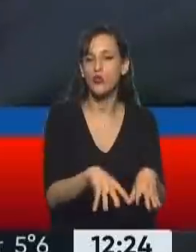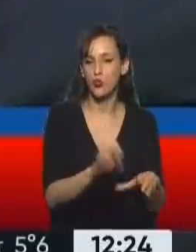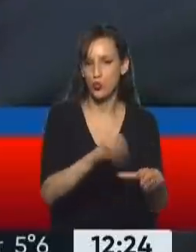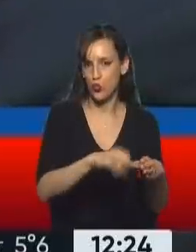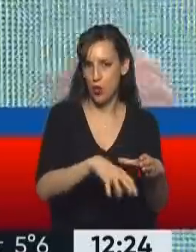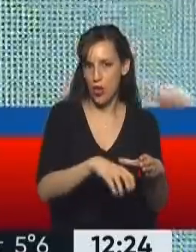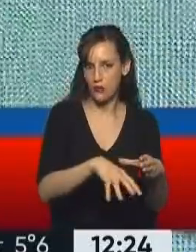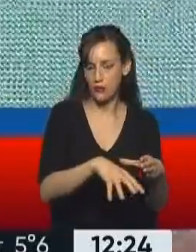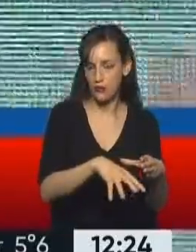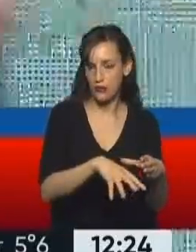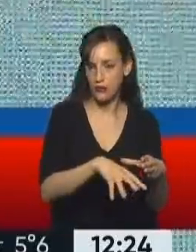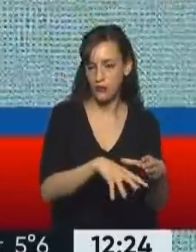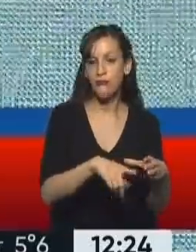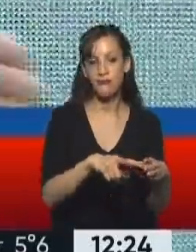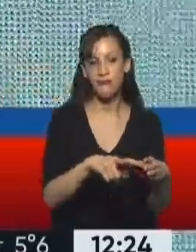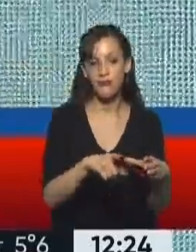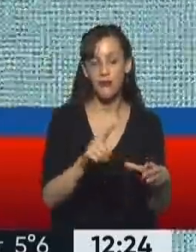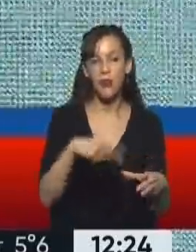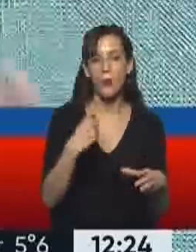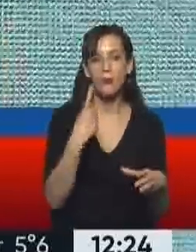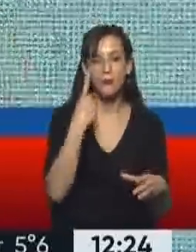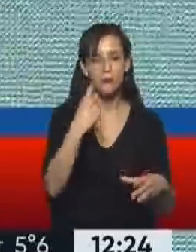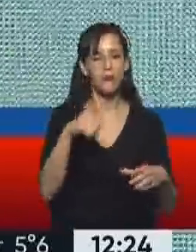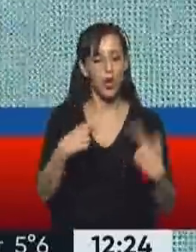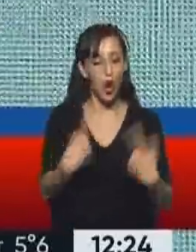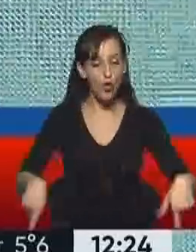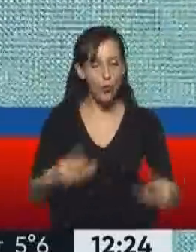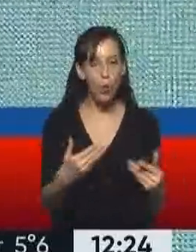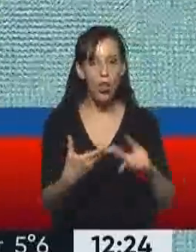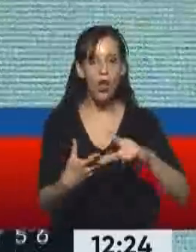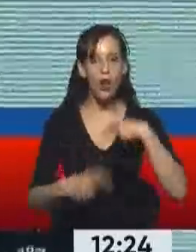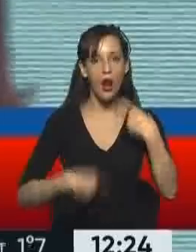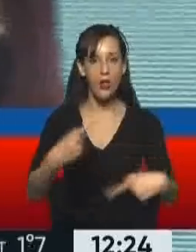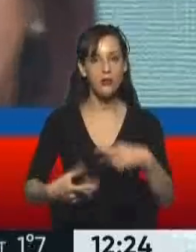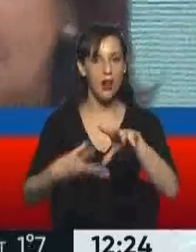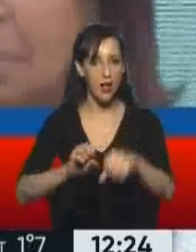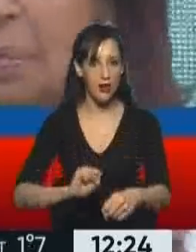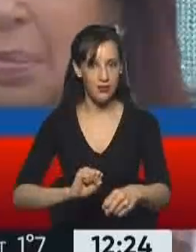Y los que nos hacen notar que tenemos que reemplazar aquello que hemos tirado también.